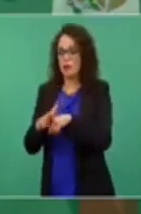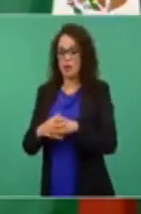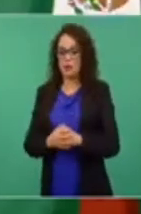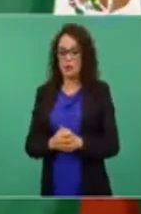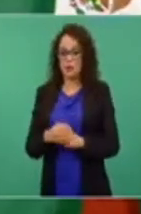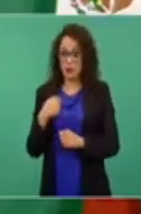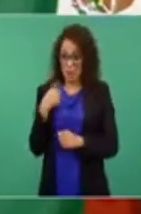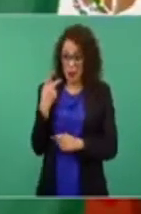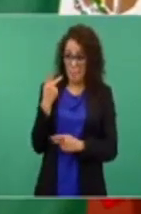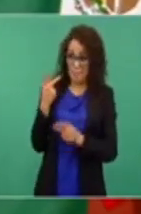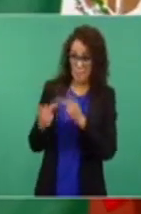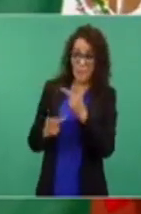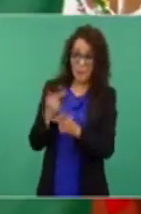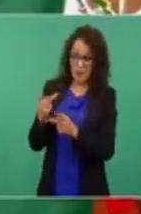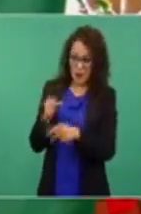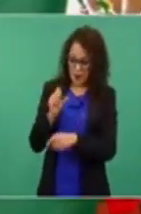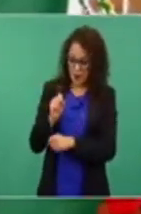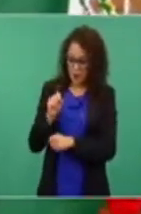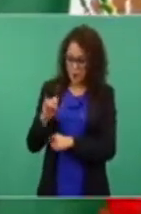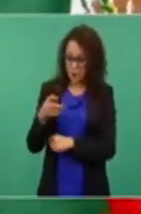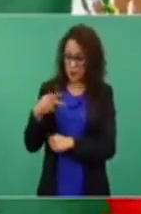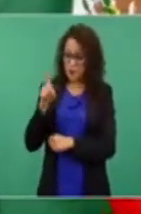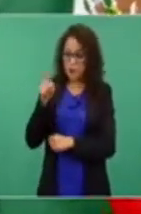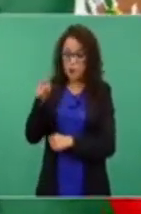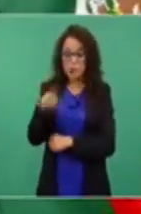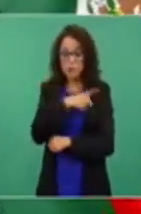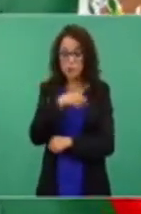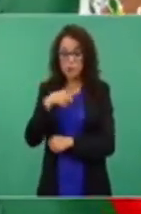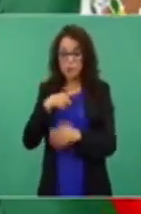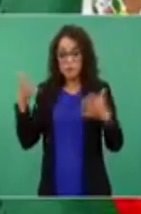pero tienen que aplicar estas políticas.